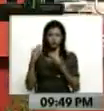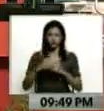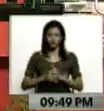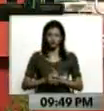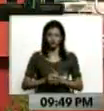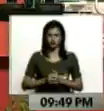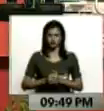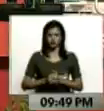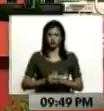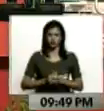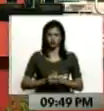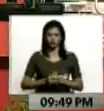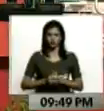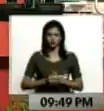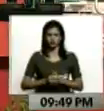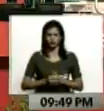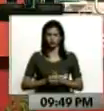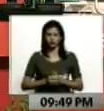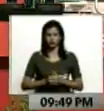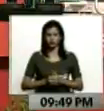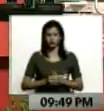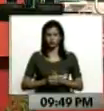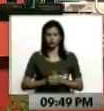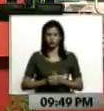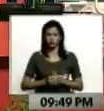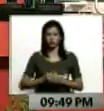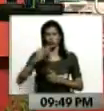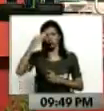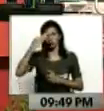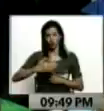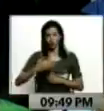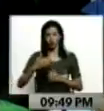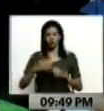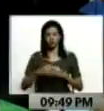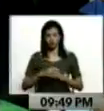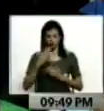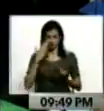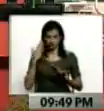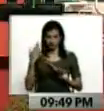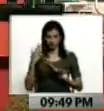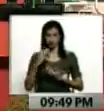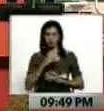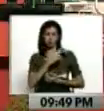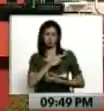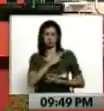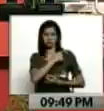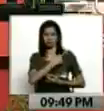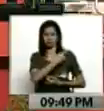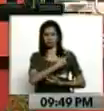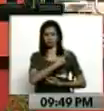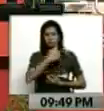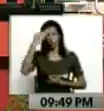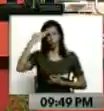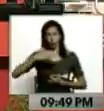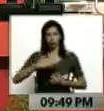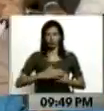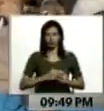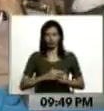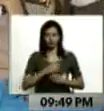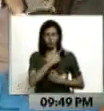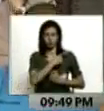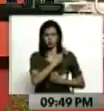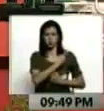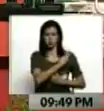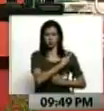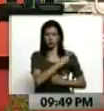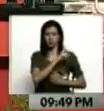de navío Javier Méndez Guerrero el coronel Richard José tade bal el